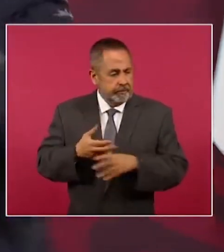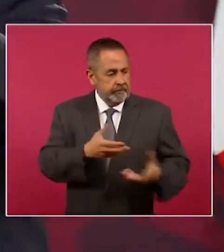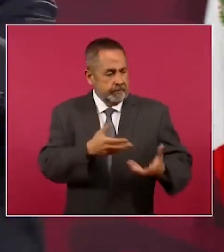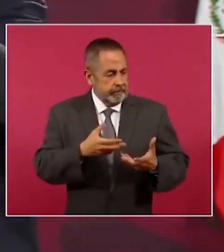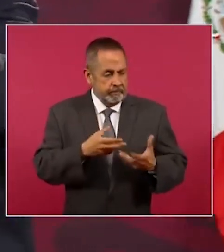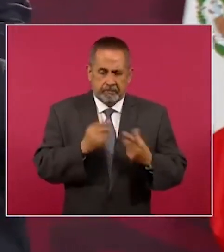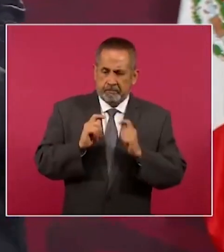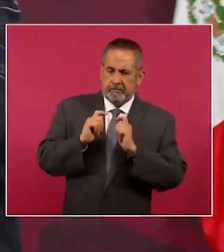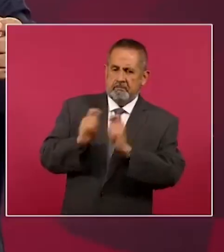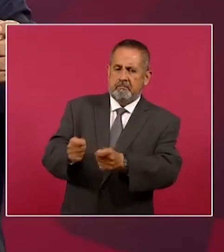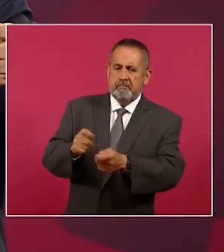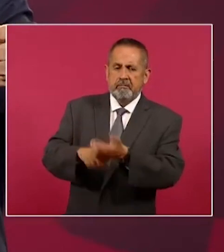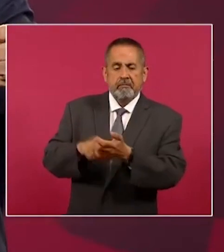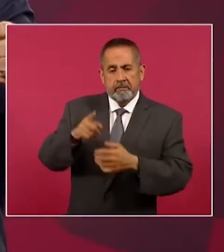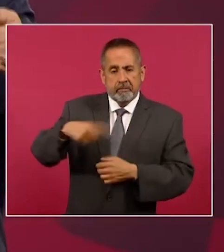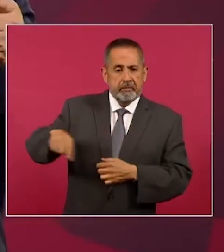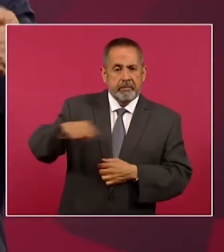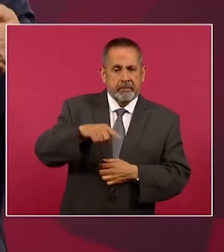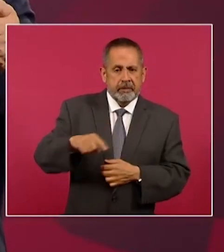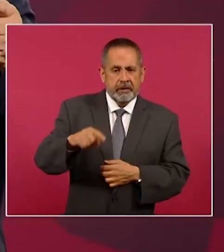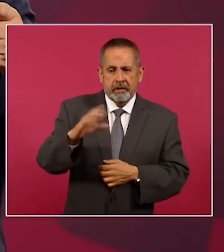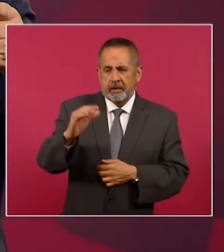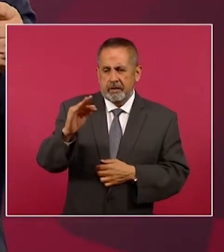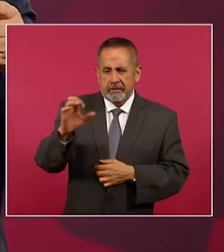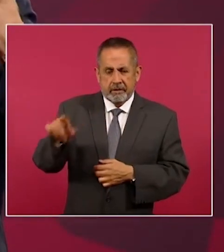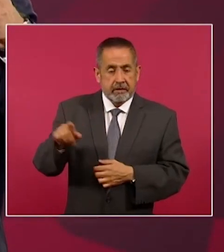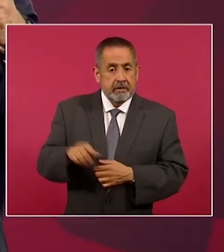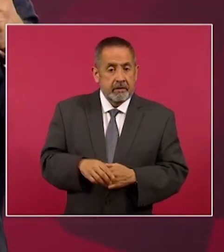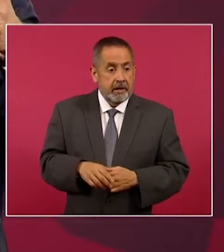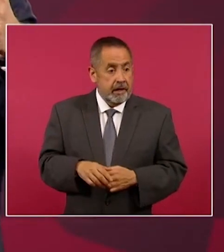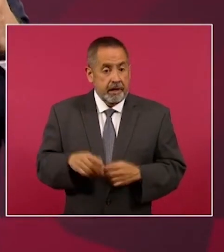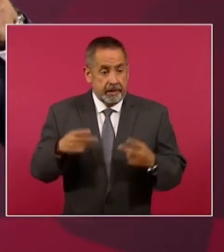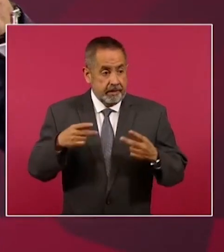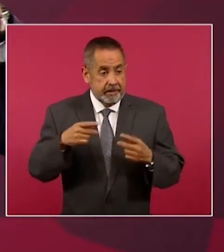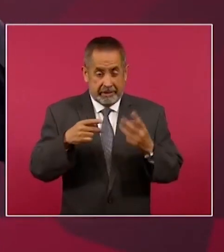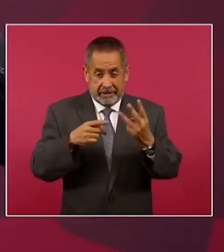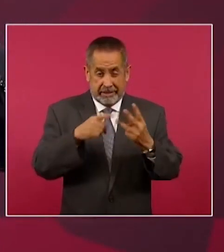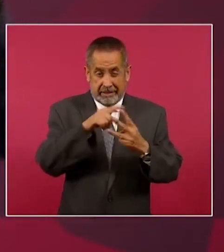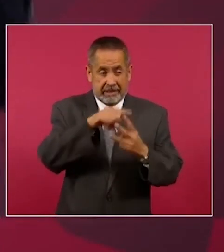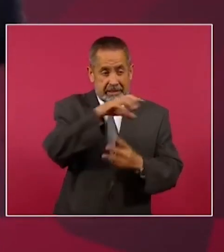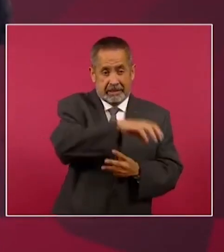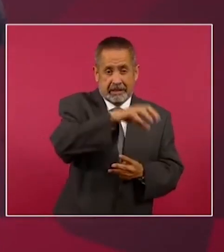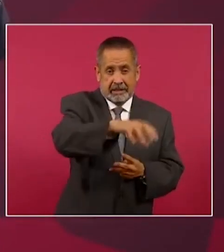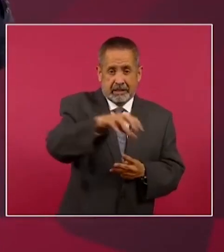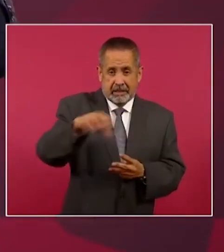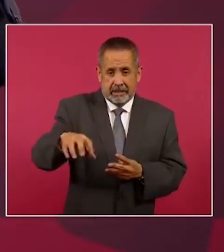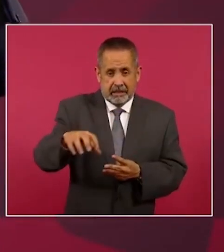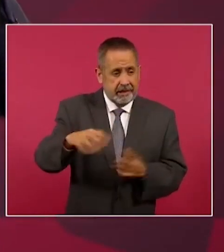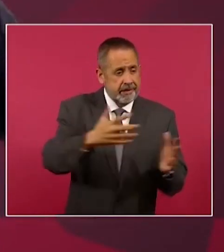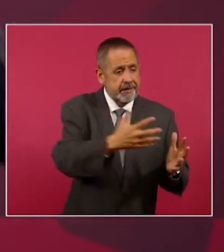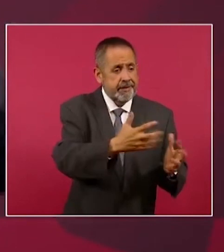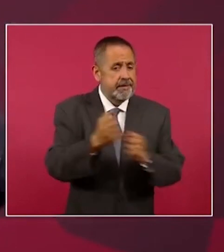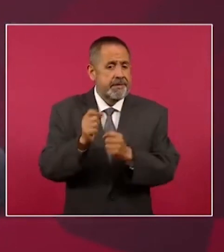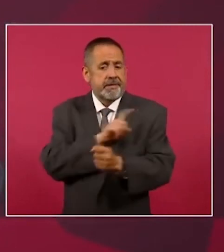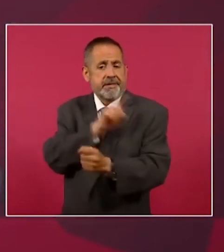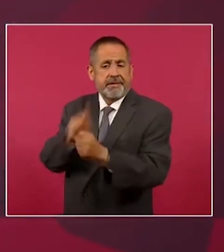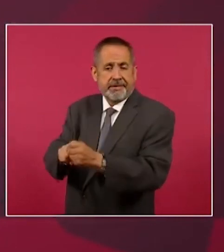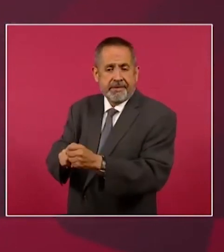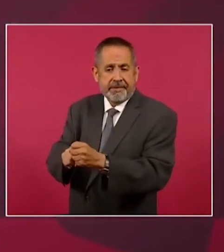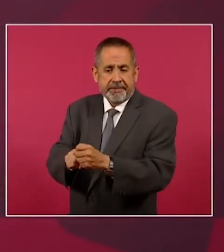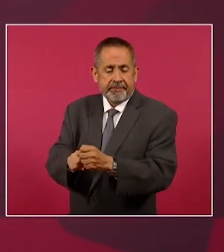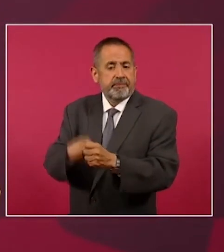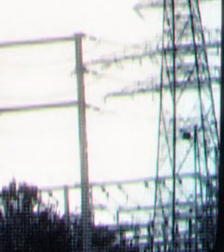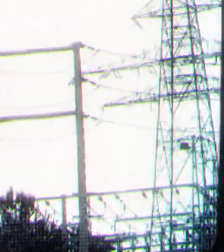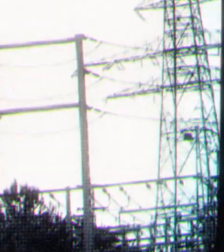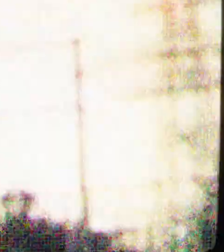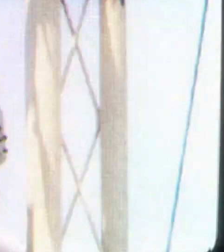Los trabajadores de estas 13 plantas ya pertenecen al sindicato de